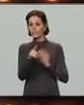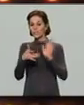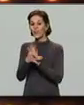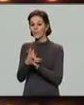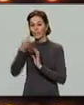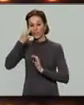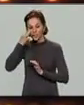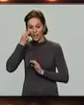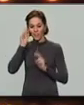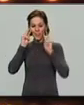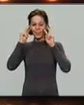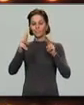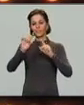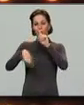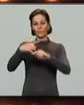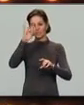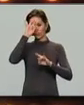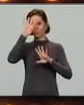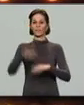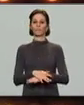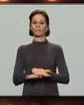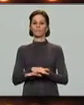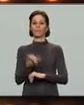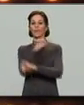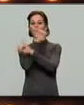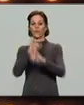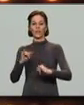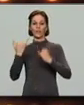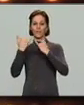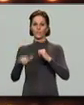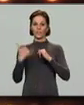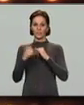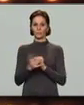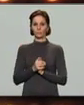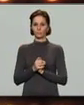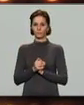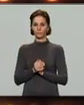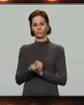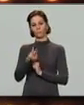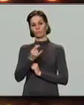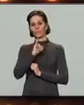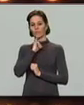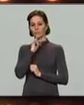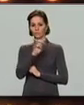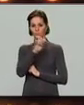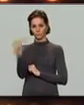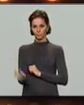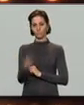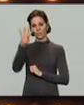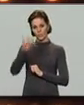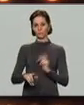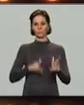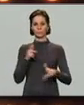2014 será una vez más lo que realmente nos sorprenda. Felices fiestas, Urte